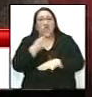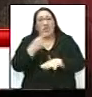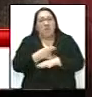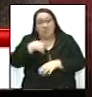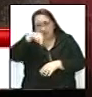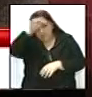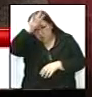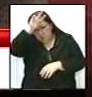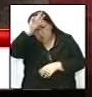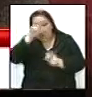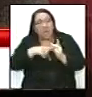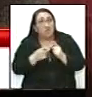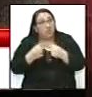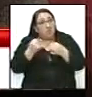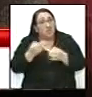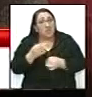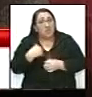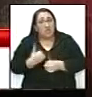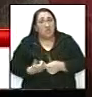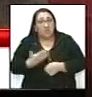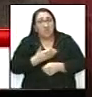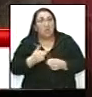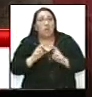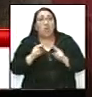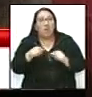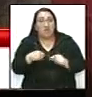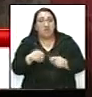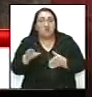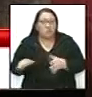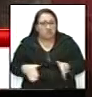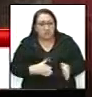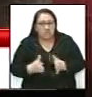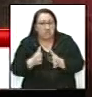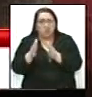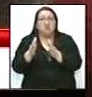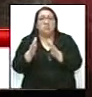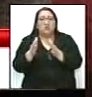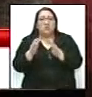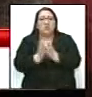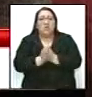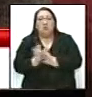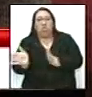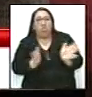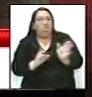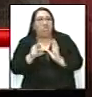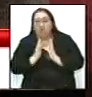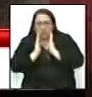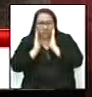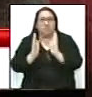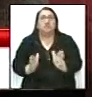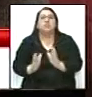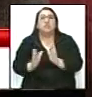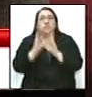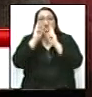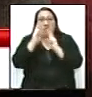puntuales, y simplemente, señora presidenta, ojalá que esto se encarrile por los caminos y los cauces, no solamente